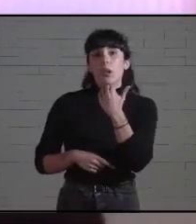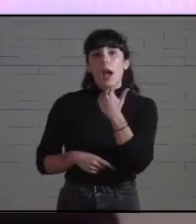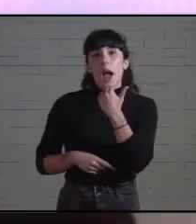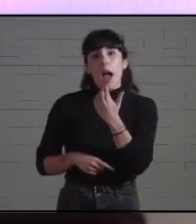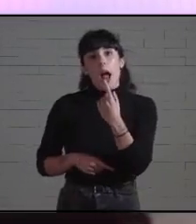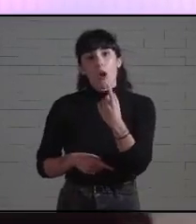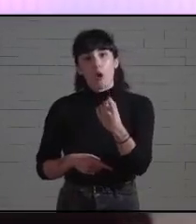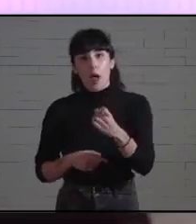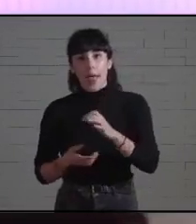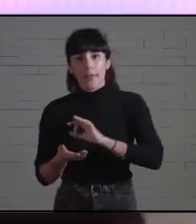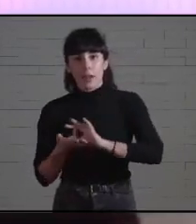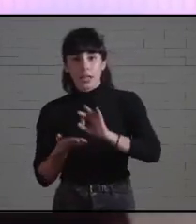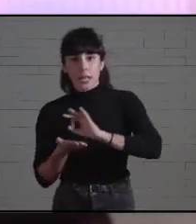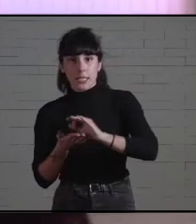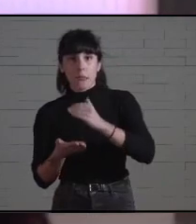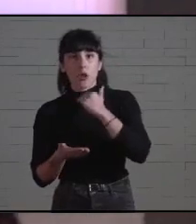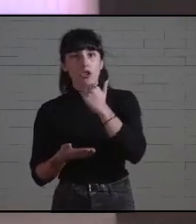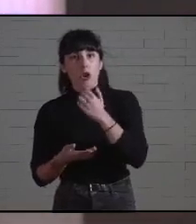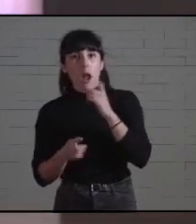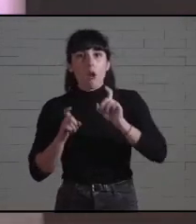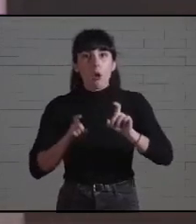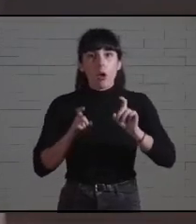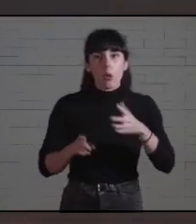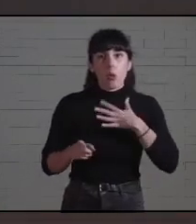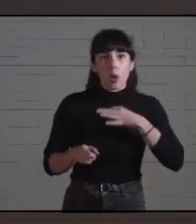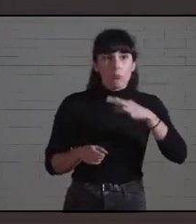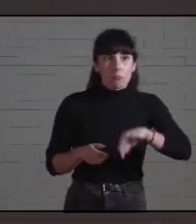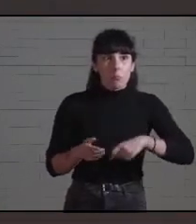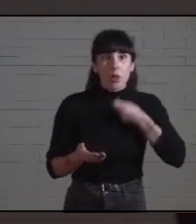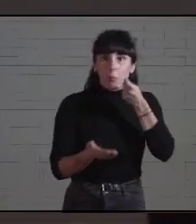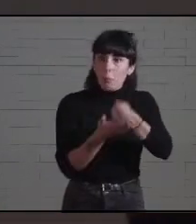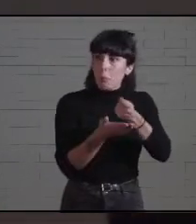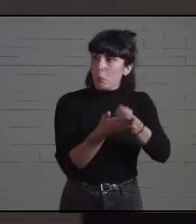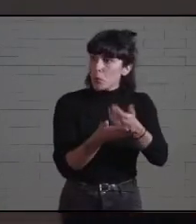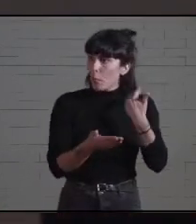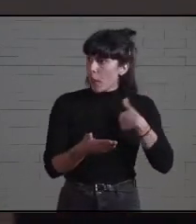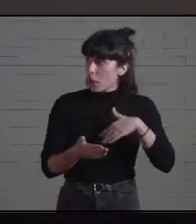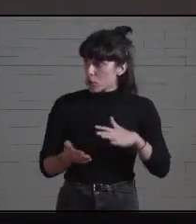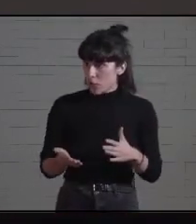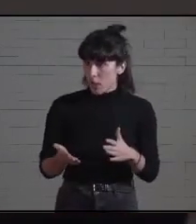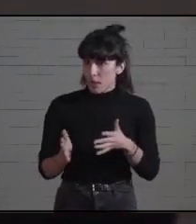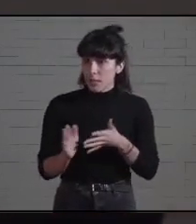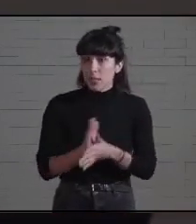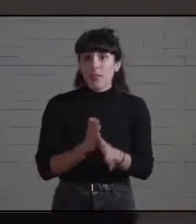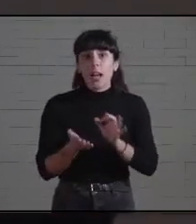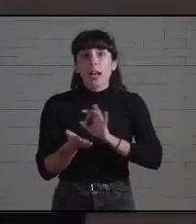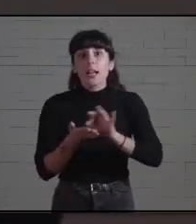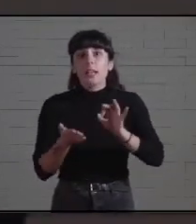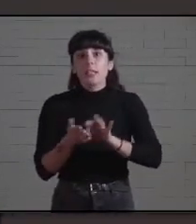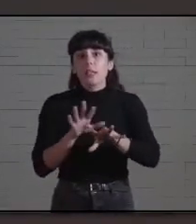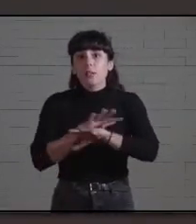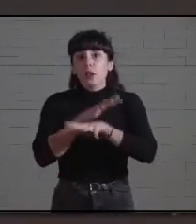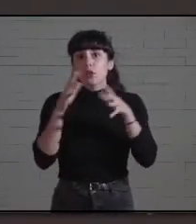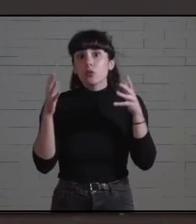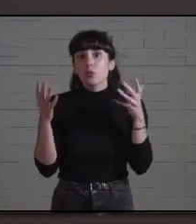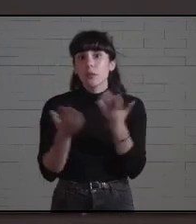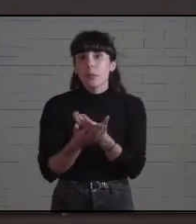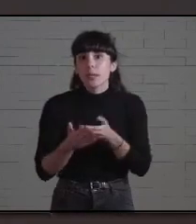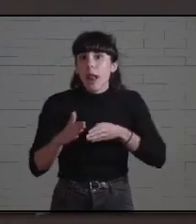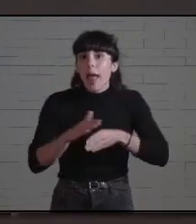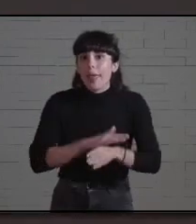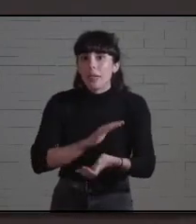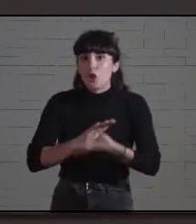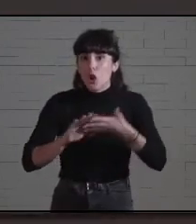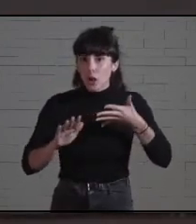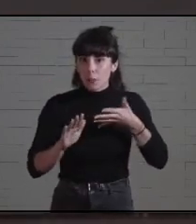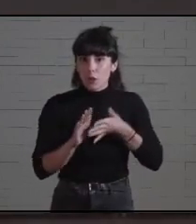impuestos, pero después van a acceder a los servicios. Ahí el tener servicios universales de acceso rápido y que